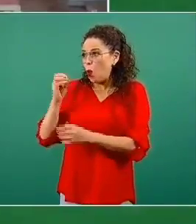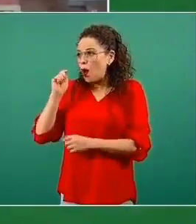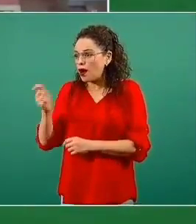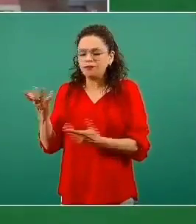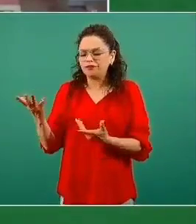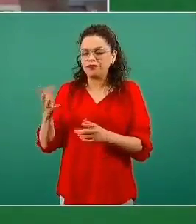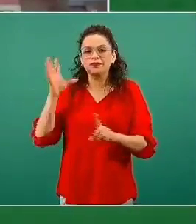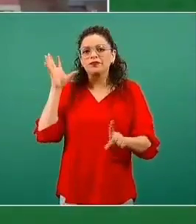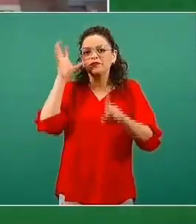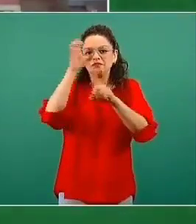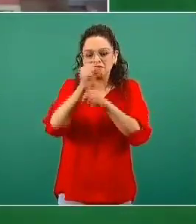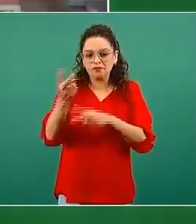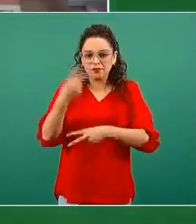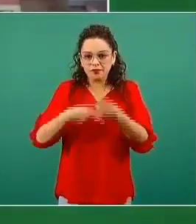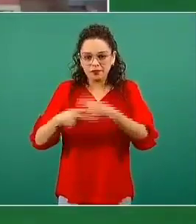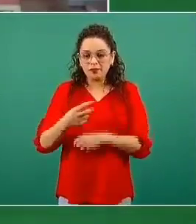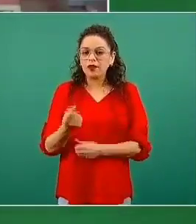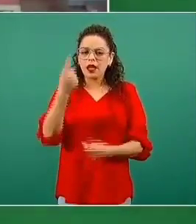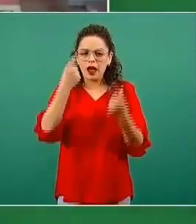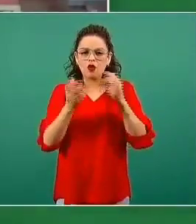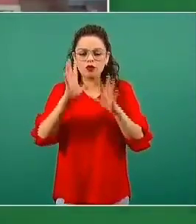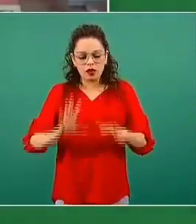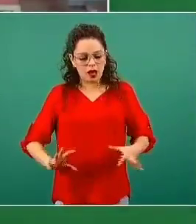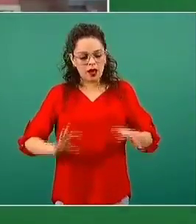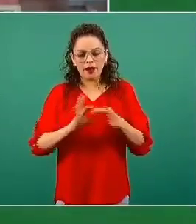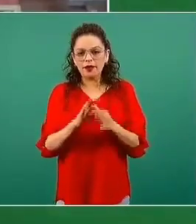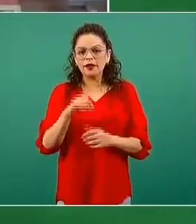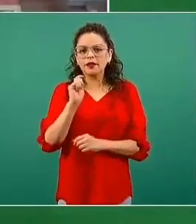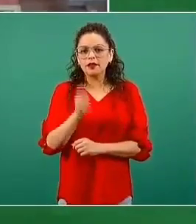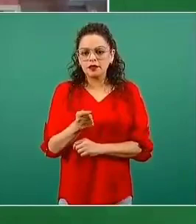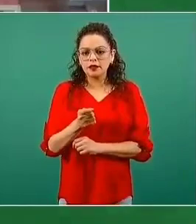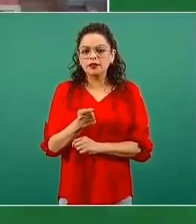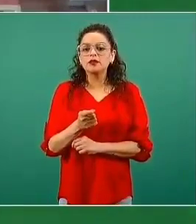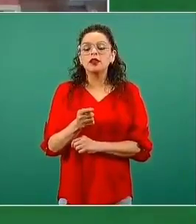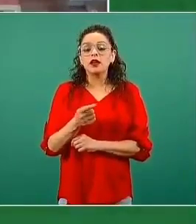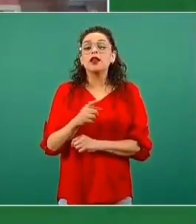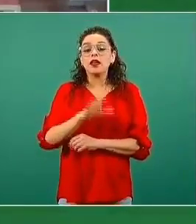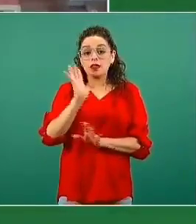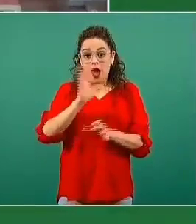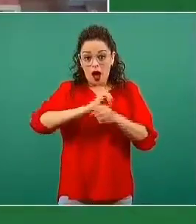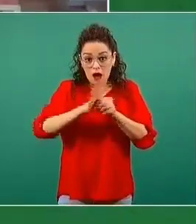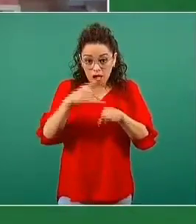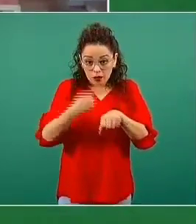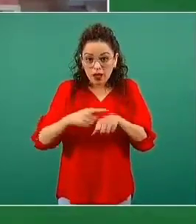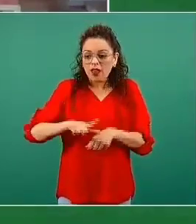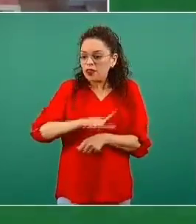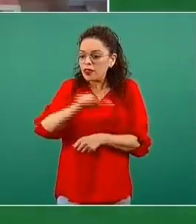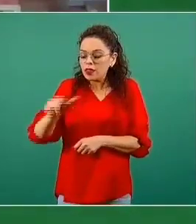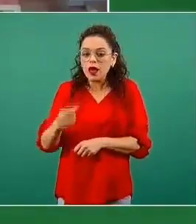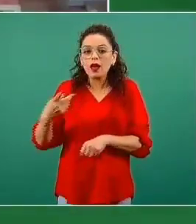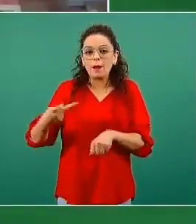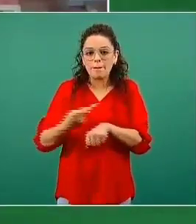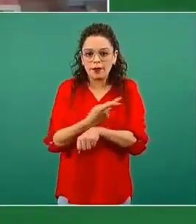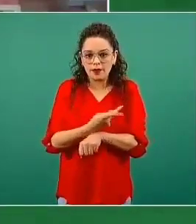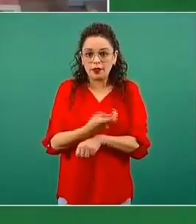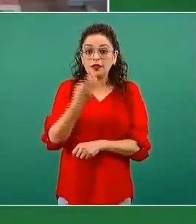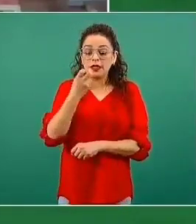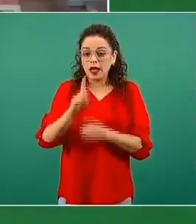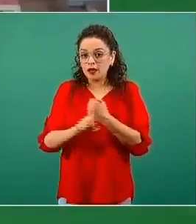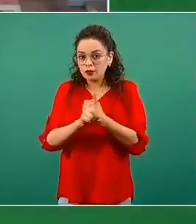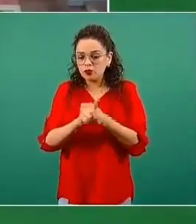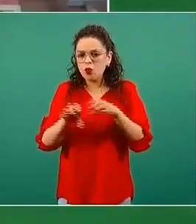retos, ya vimos, por ejemplo, algunos asociados con el tratamiento de la pospandemia, problemas específicos a resolver y